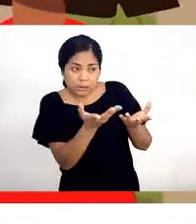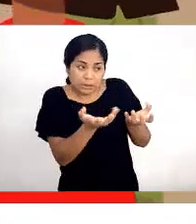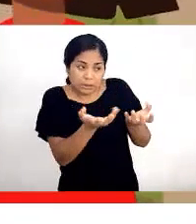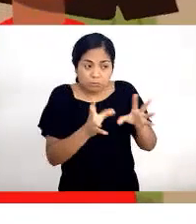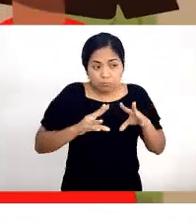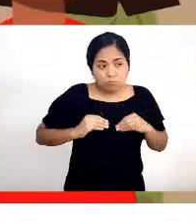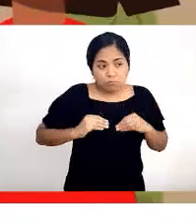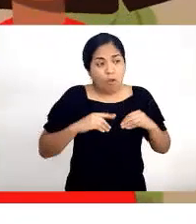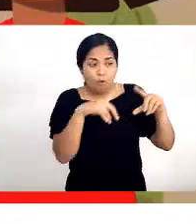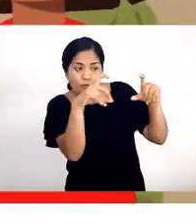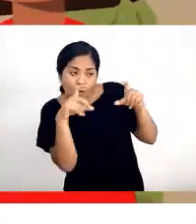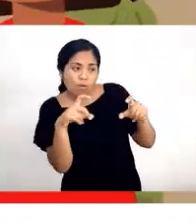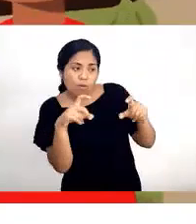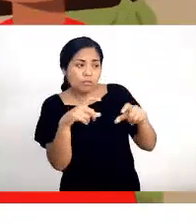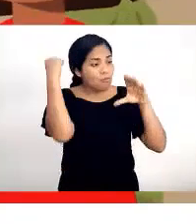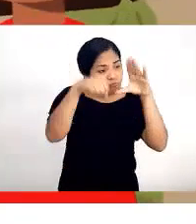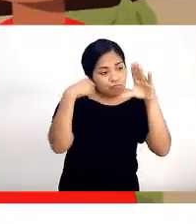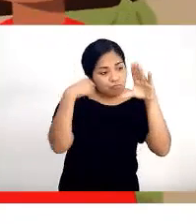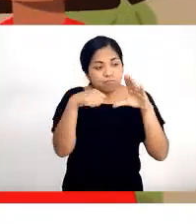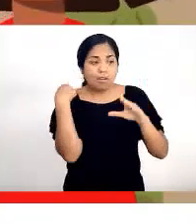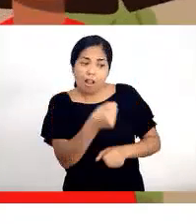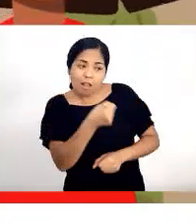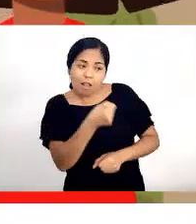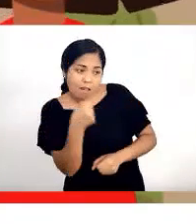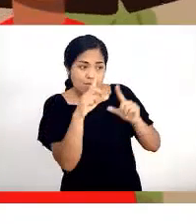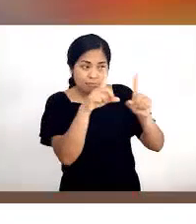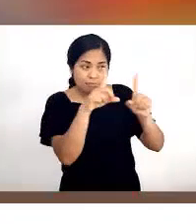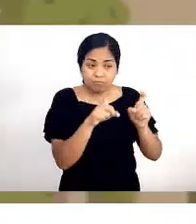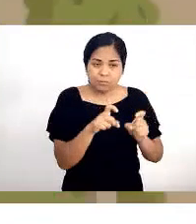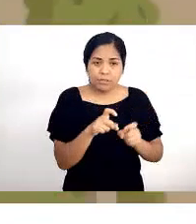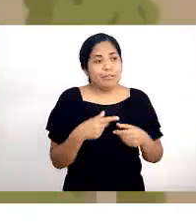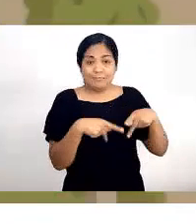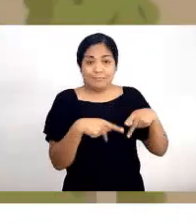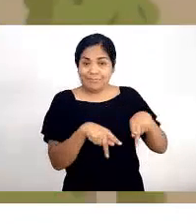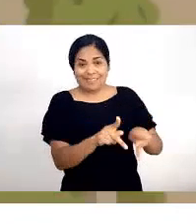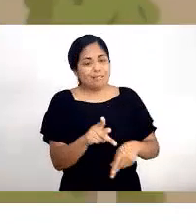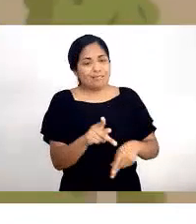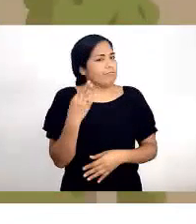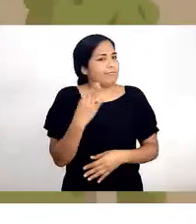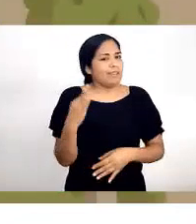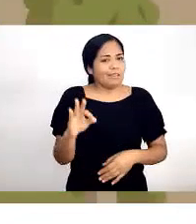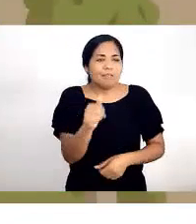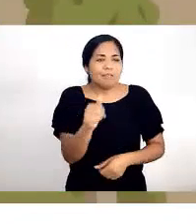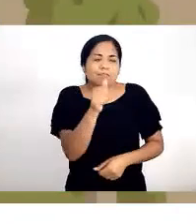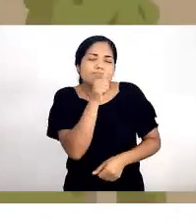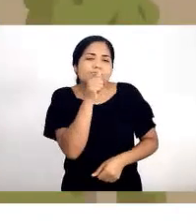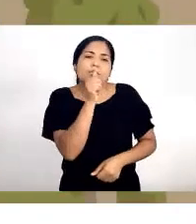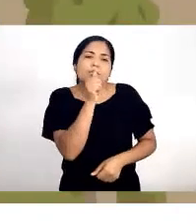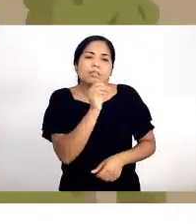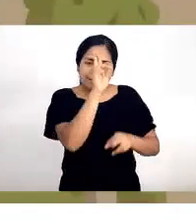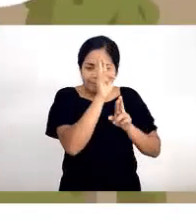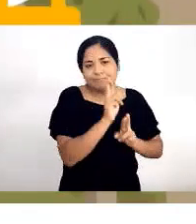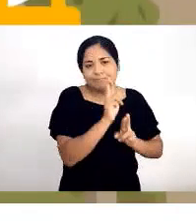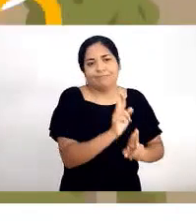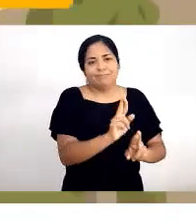cuida si podemos tomarte una foto, video o hacerte una entrevista. Nunca lo haremos sin tu permiso, cuidaremos tu información